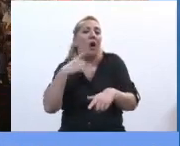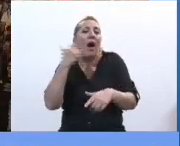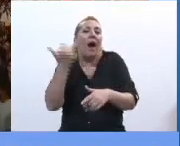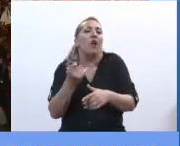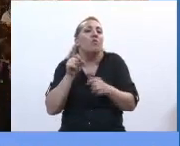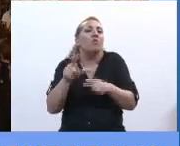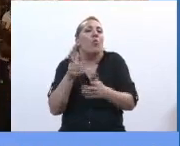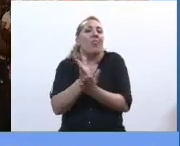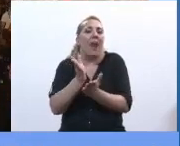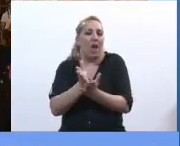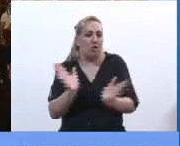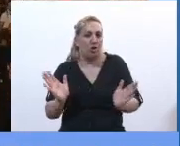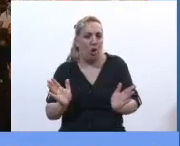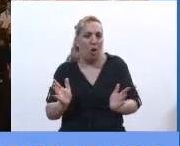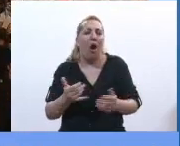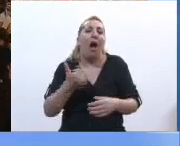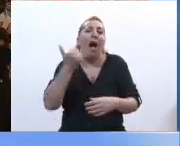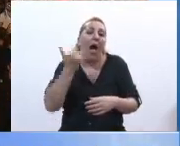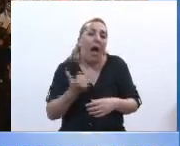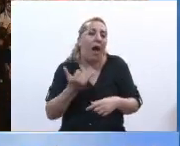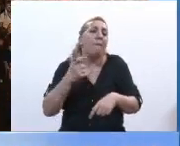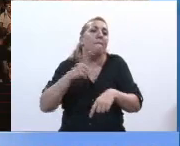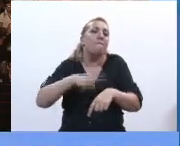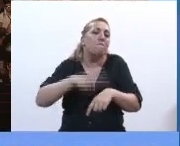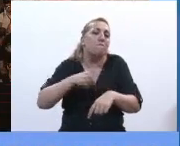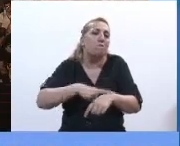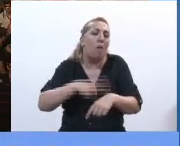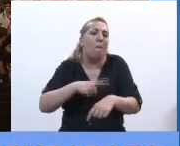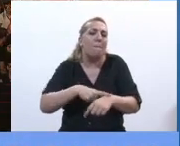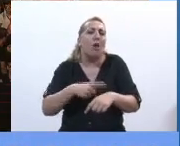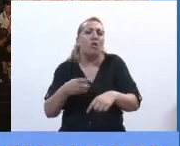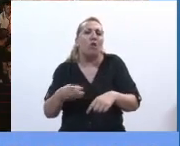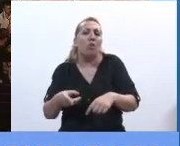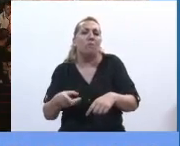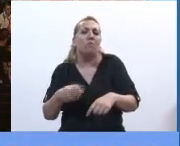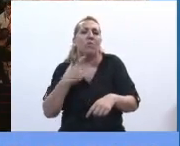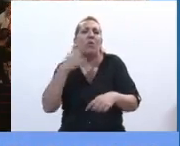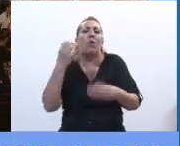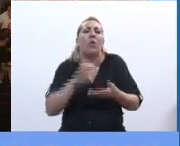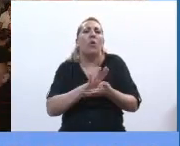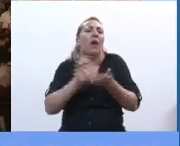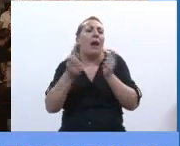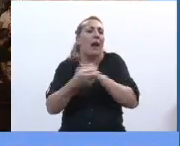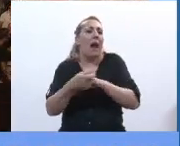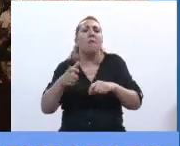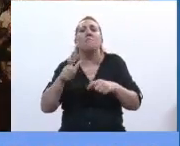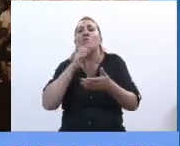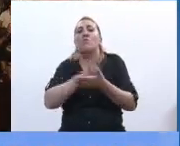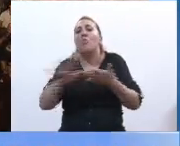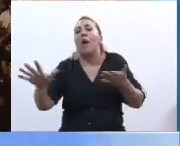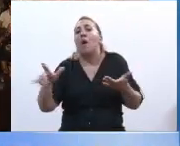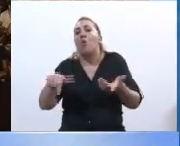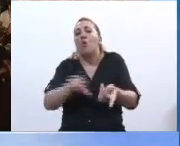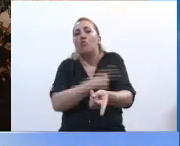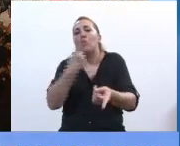de su derecho puede haber momentos de antagonismo en donde las nuevas costumbres se enfrentan con las